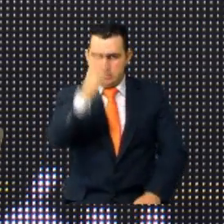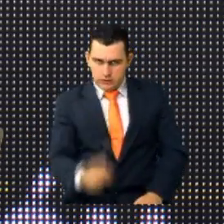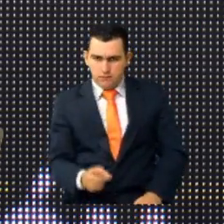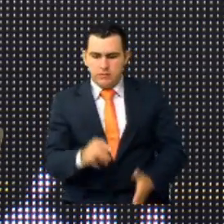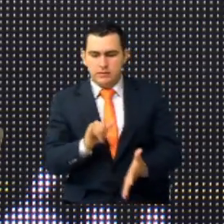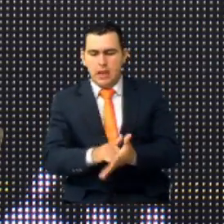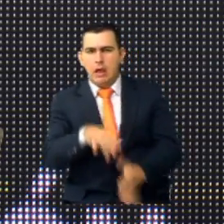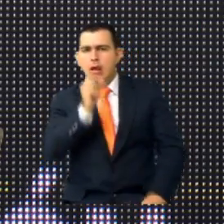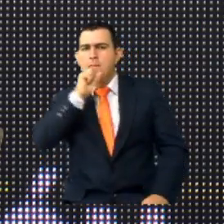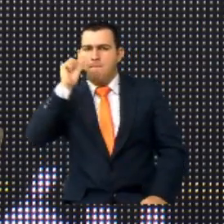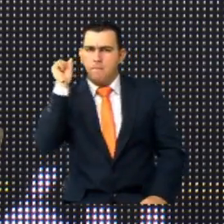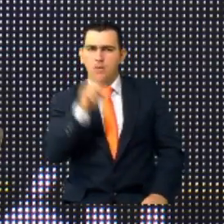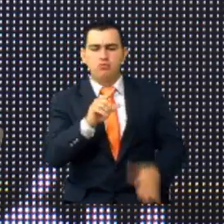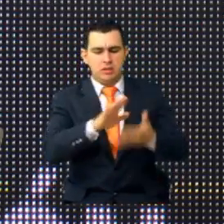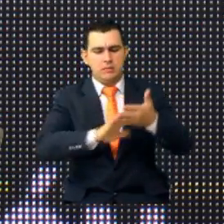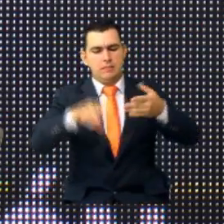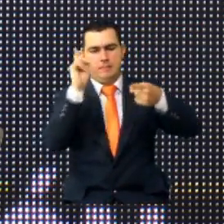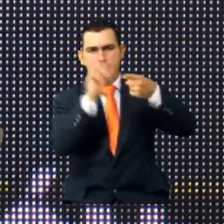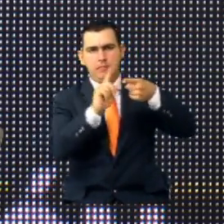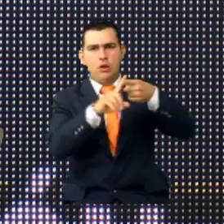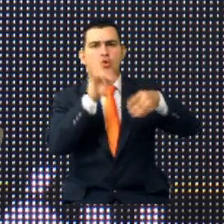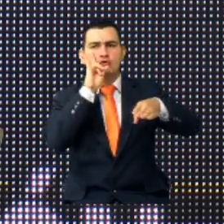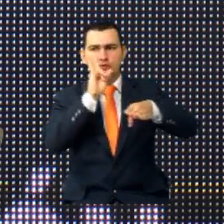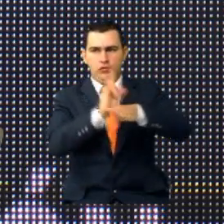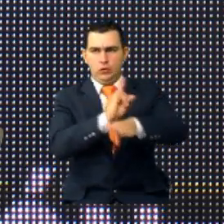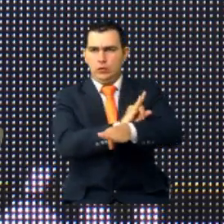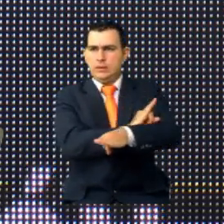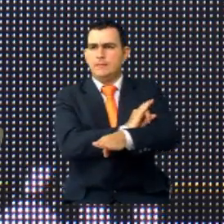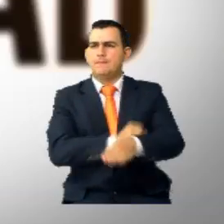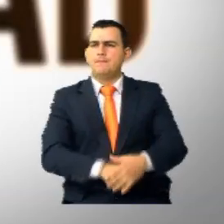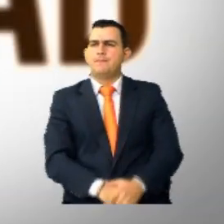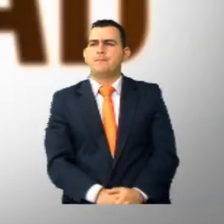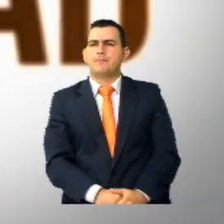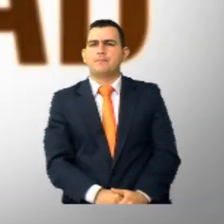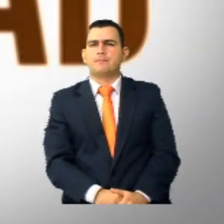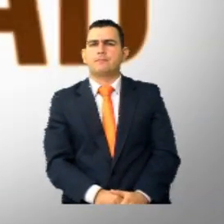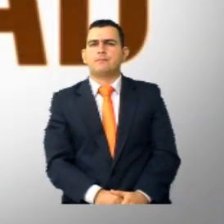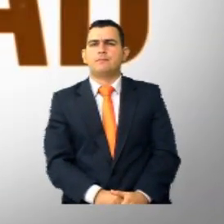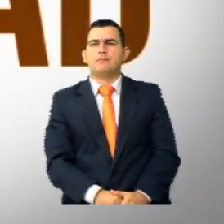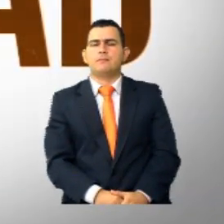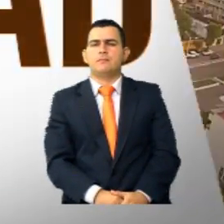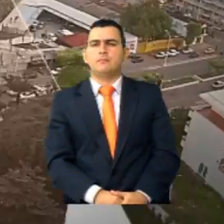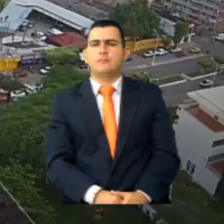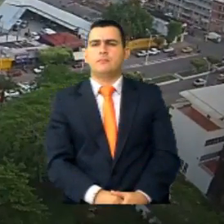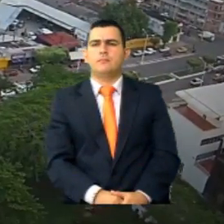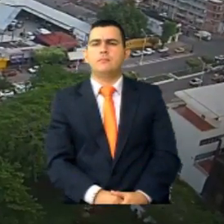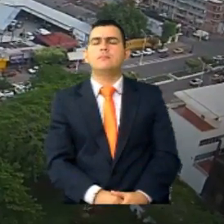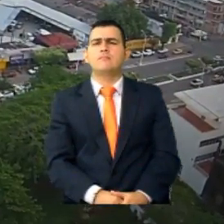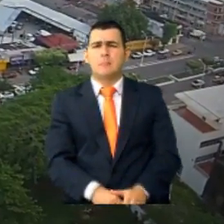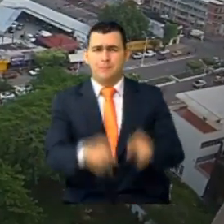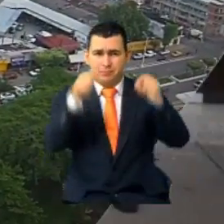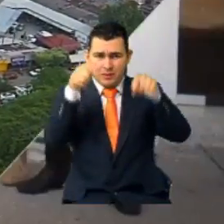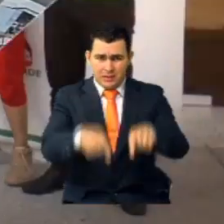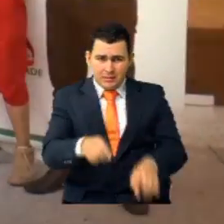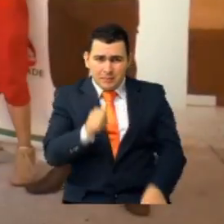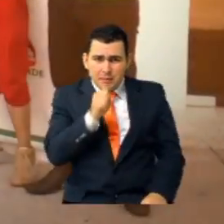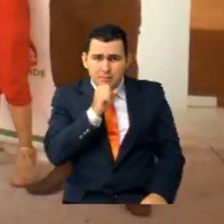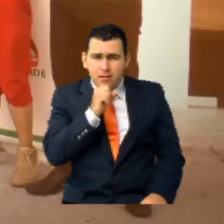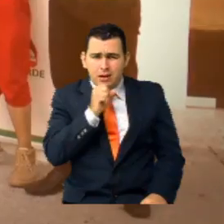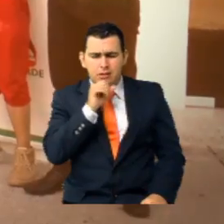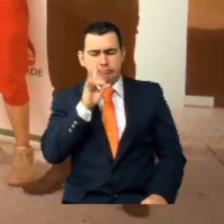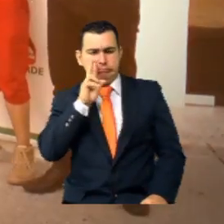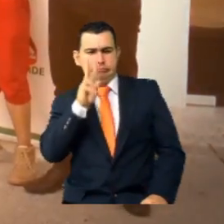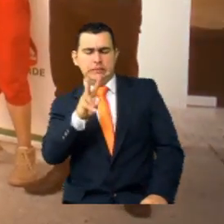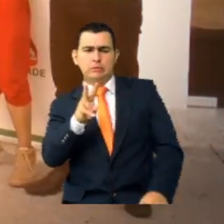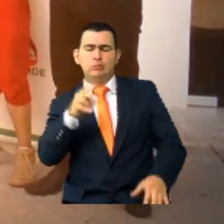Iniciamos con el de seguridad. En Barranca Bermeja se observa con